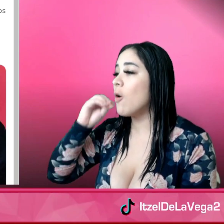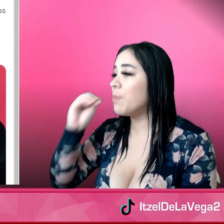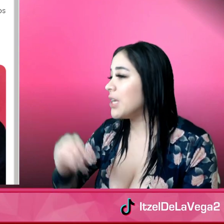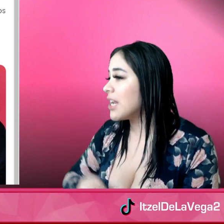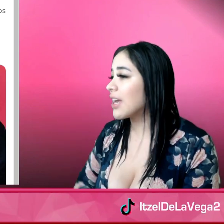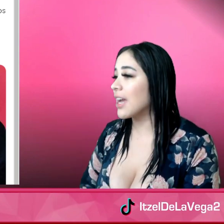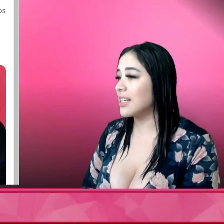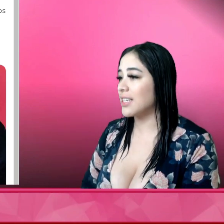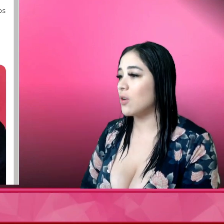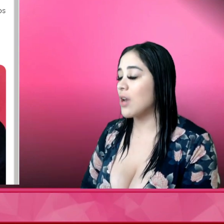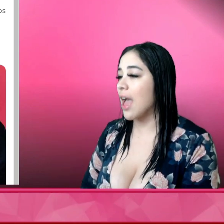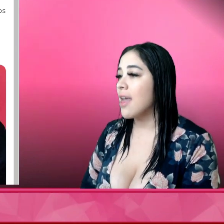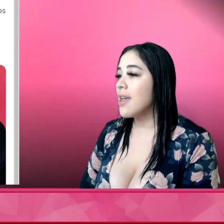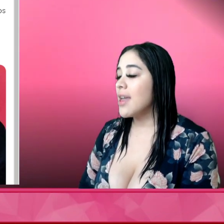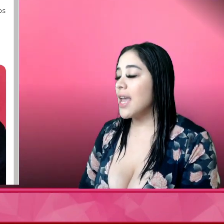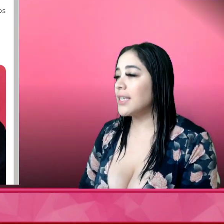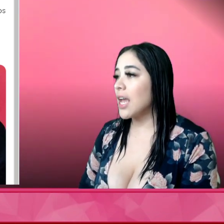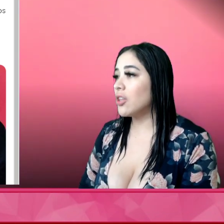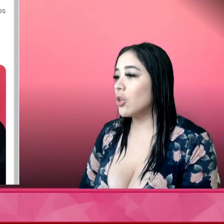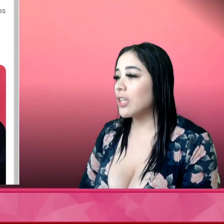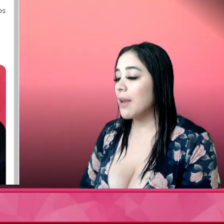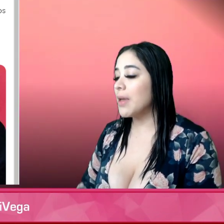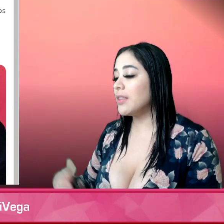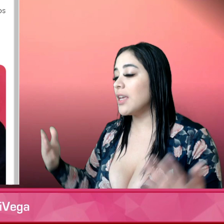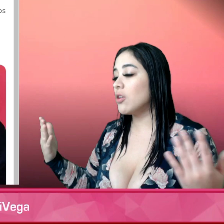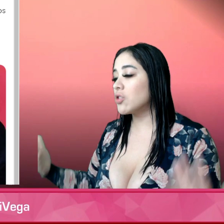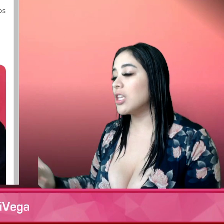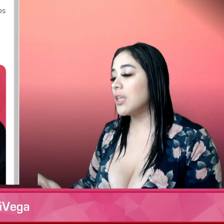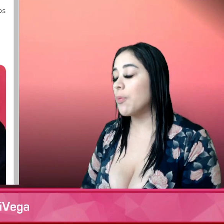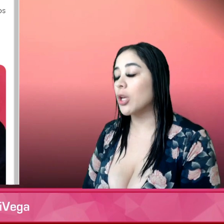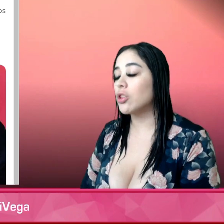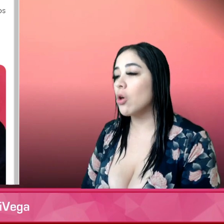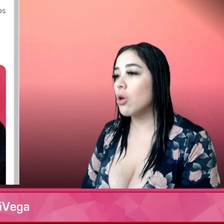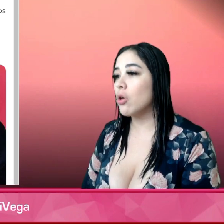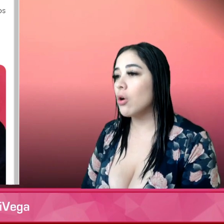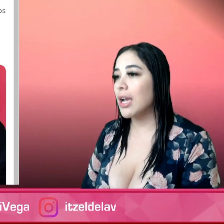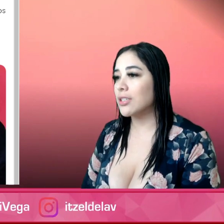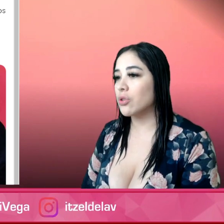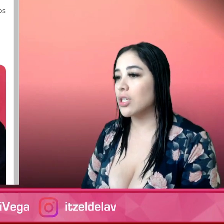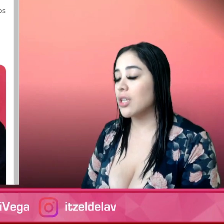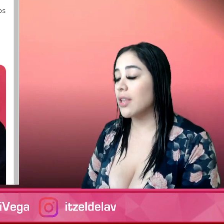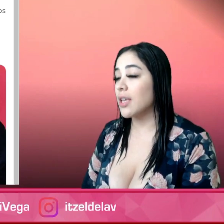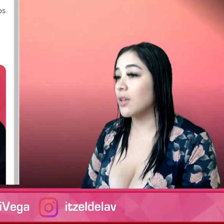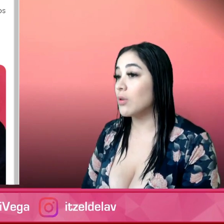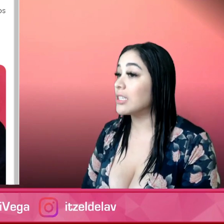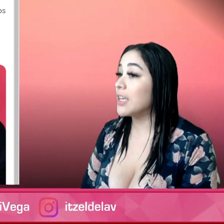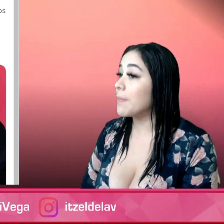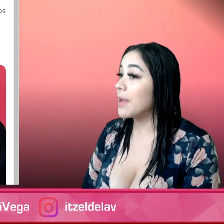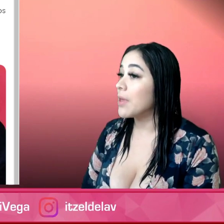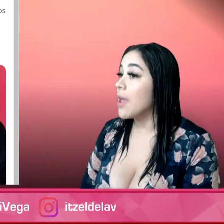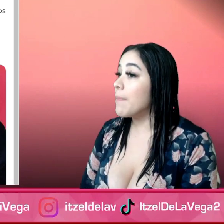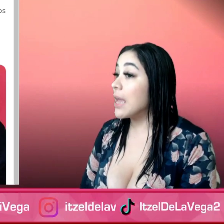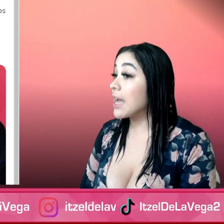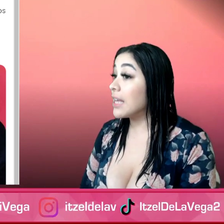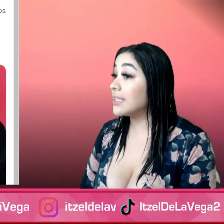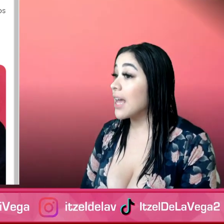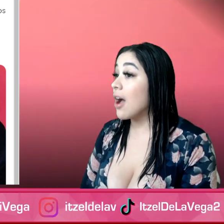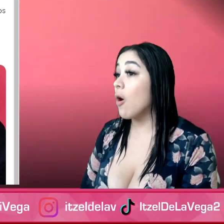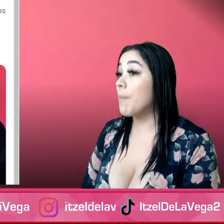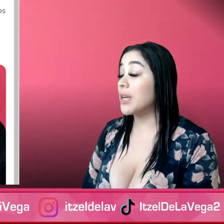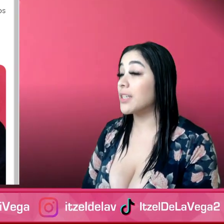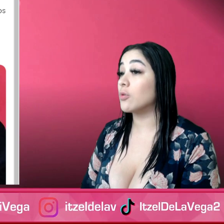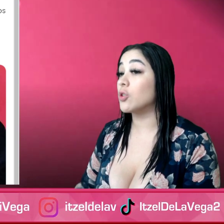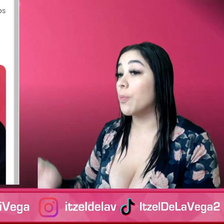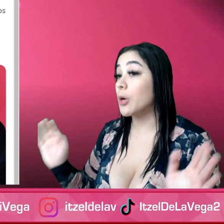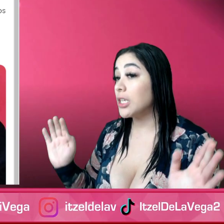él opina que García Luna es totalmente inocente porque todo esto se trata de una simple venganza